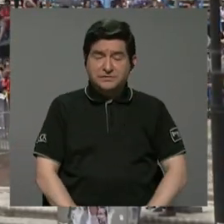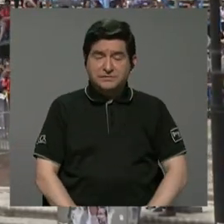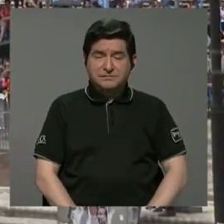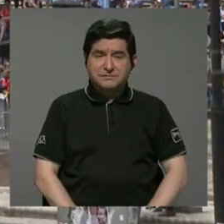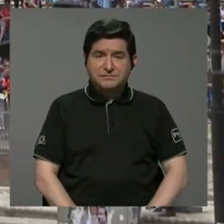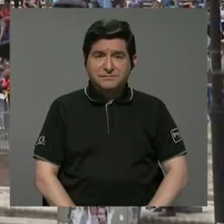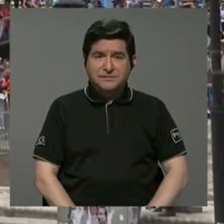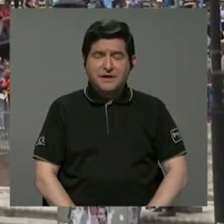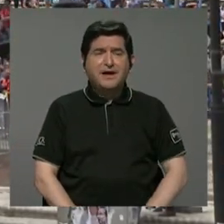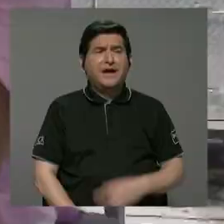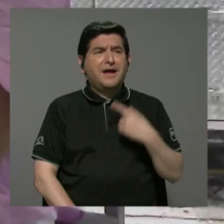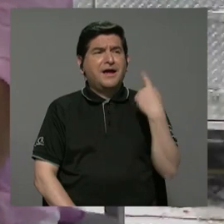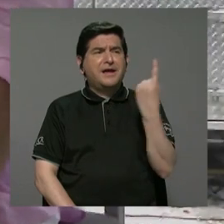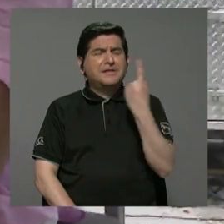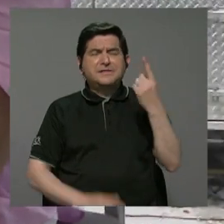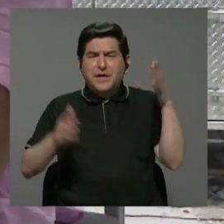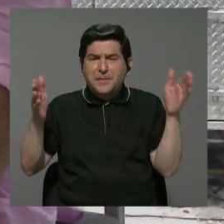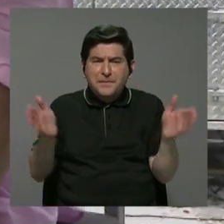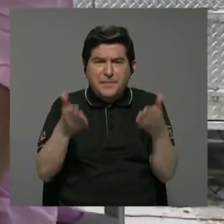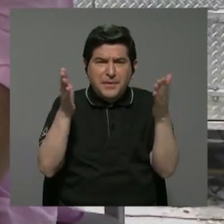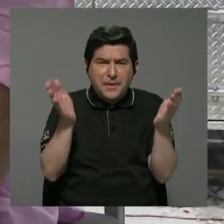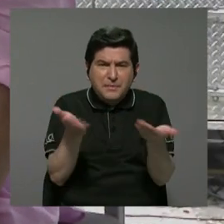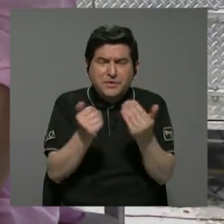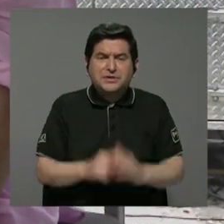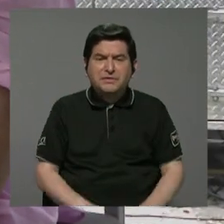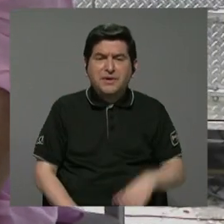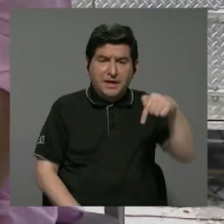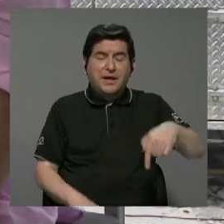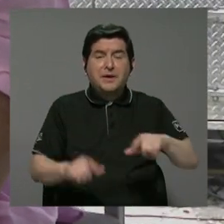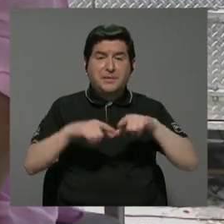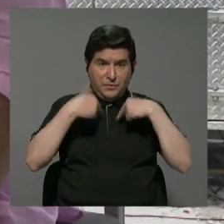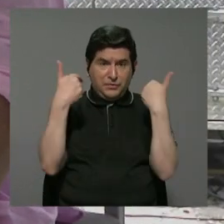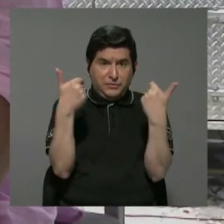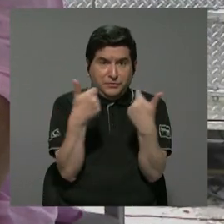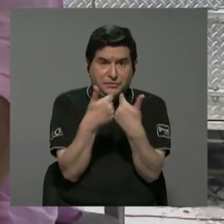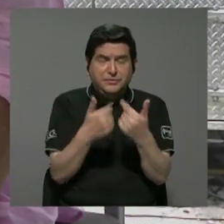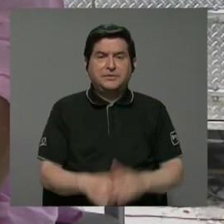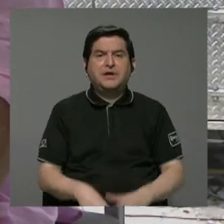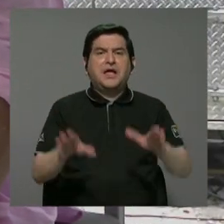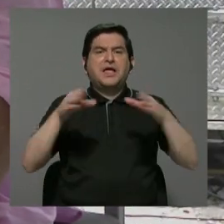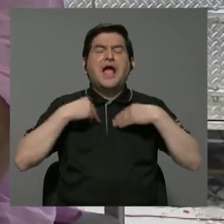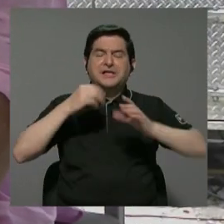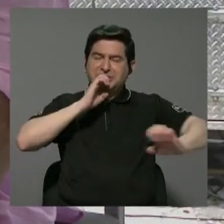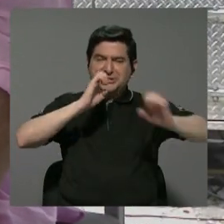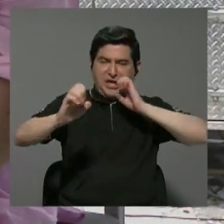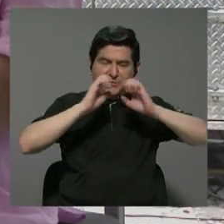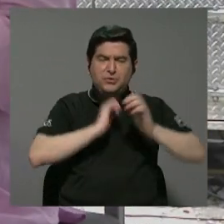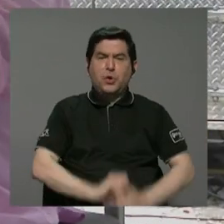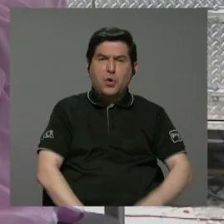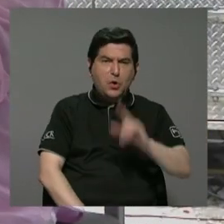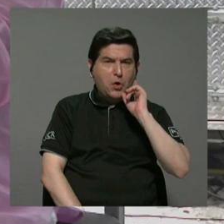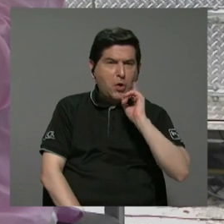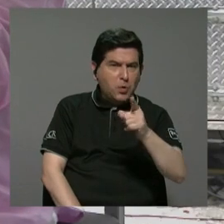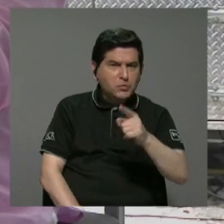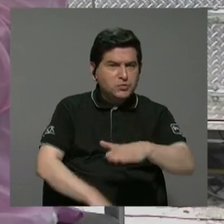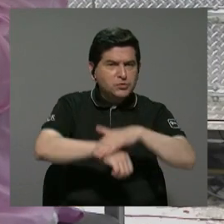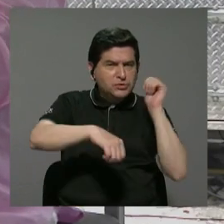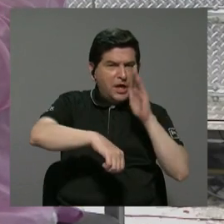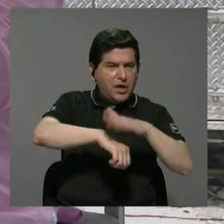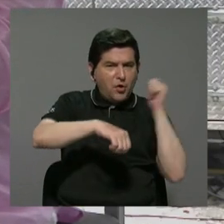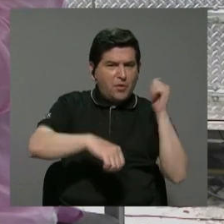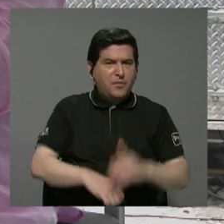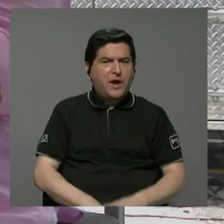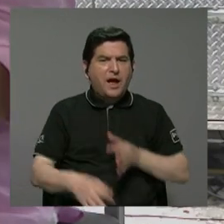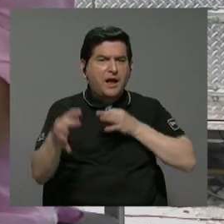pero siempre motivada por este sector, y nos aceptó la entrevista. ¿Usted qué la convoca para